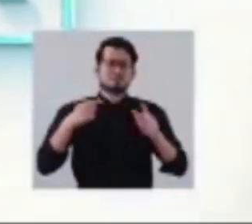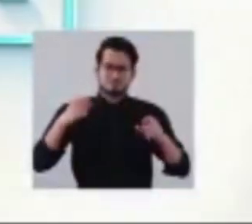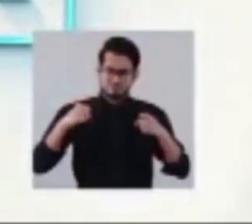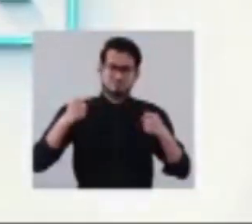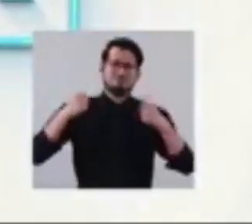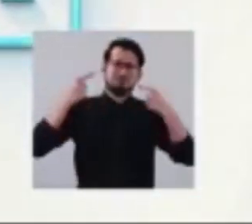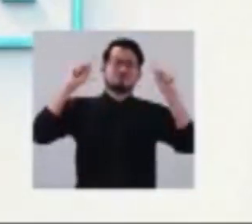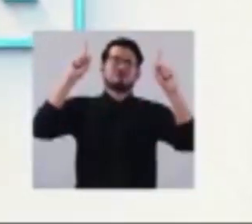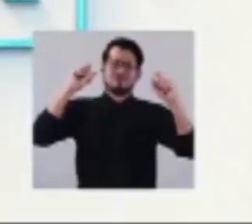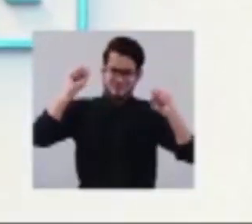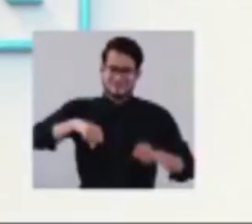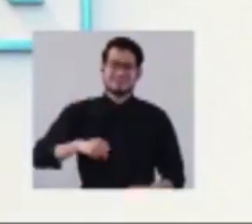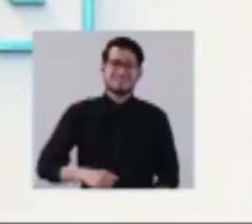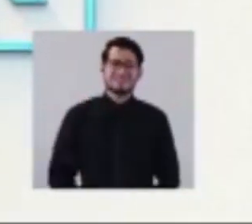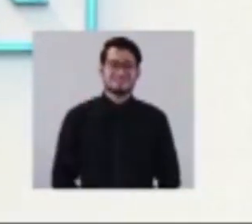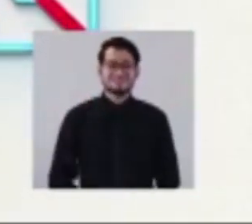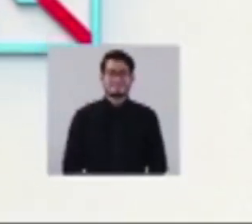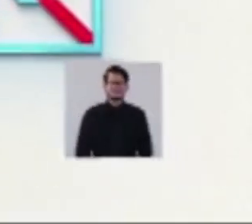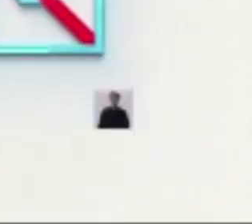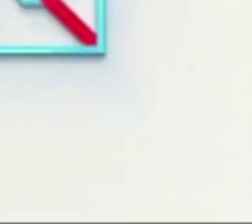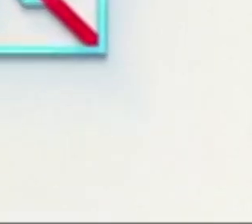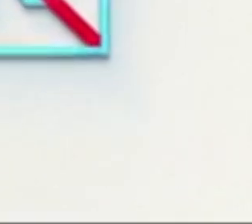Ganaremos en primera vuelta. Sí se puede.